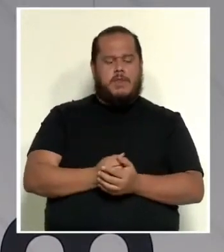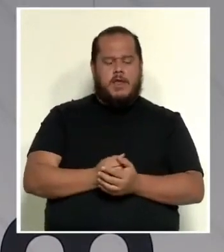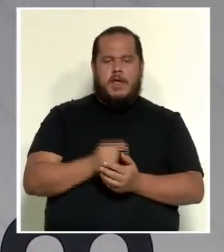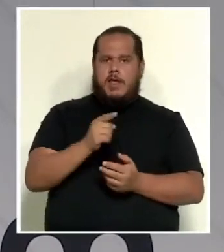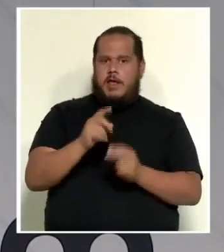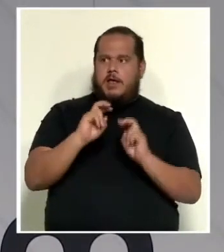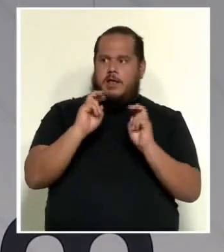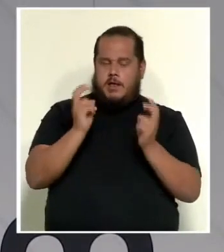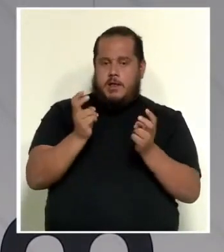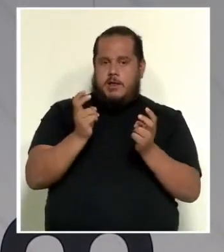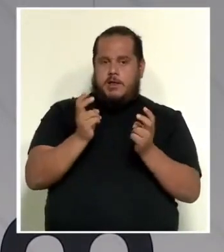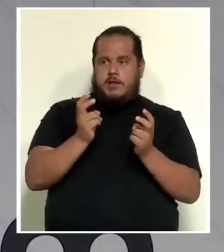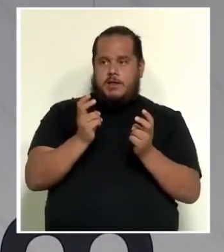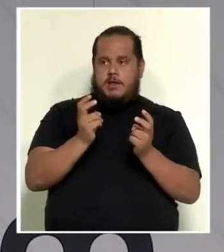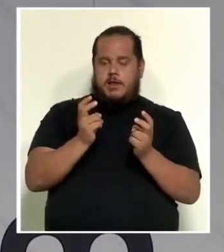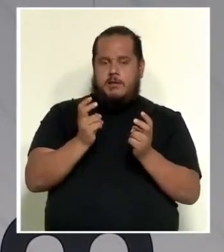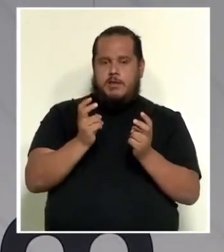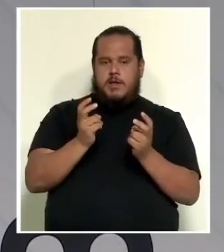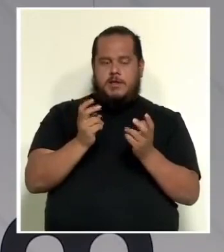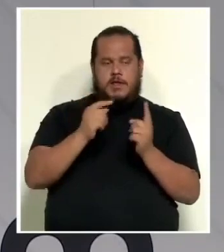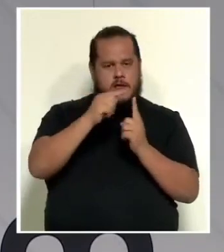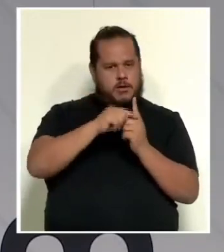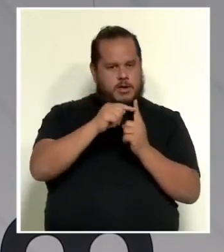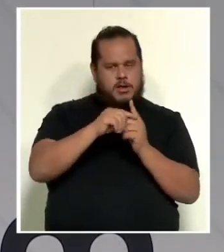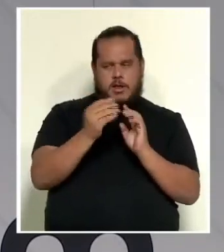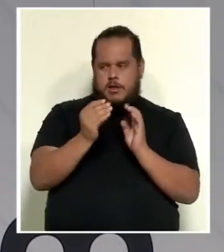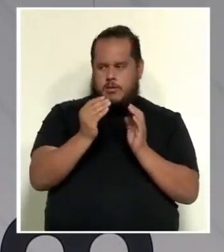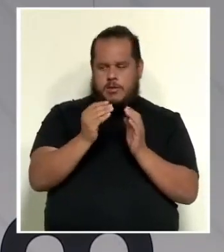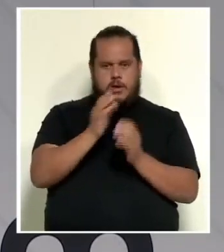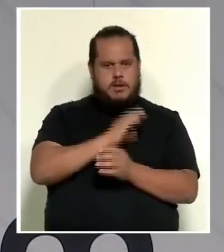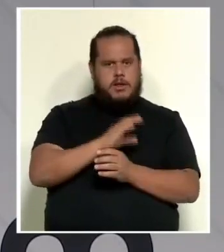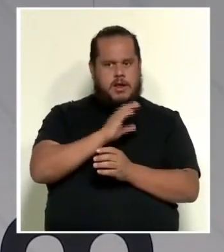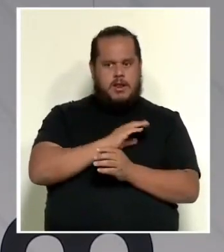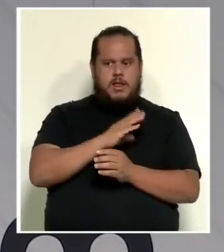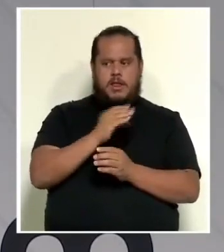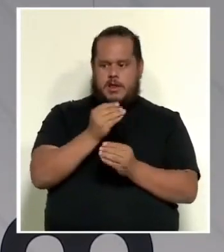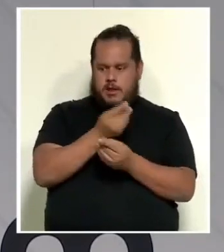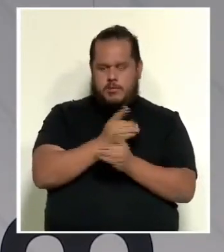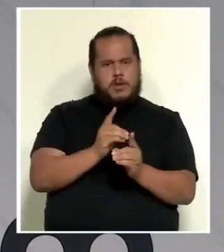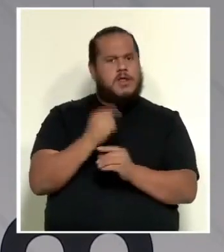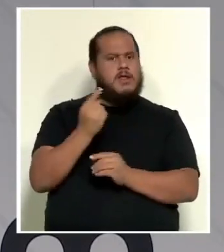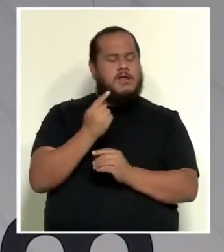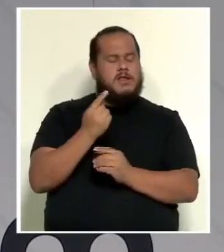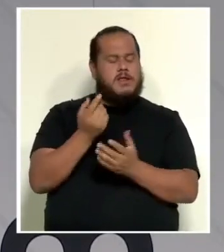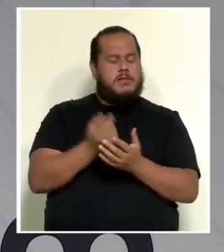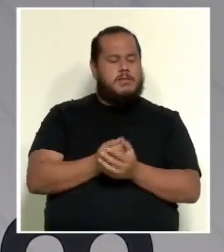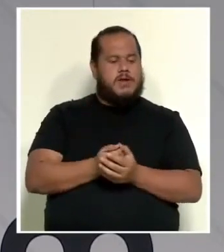este tema de los índices comparados de calidad de la democracia siempre despiertan